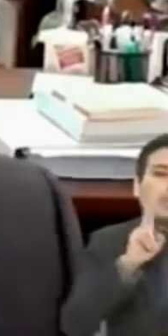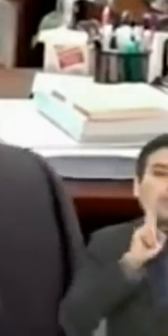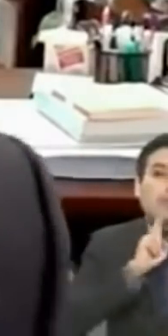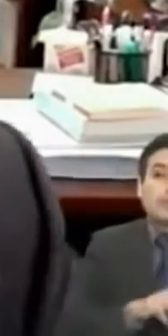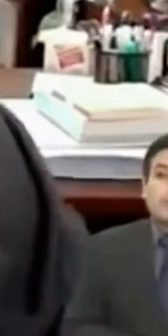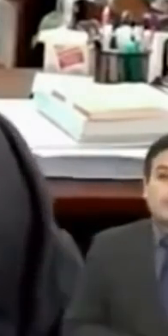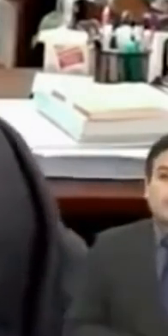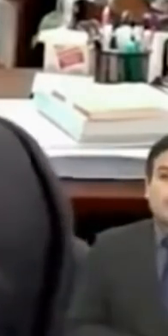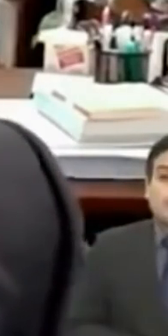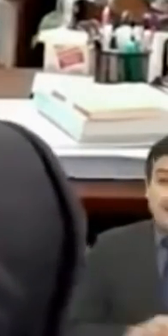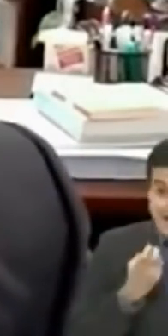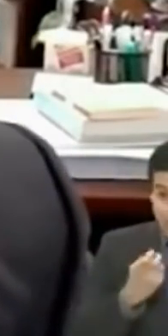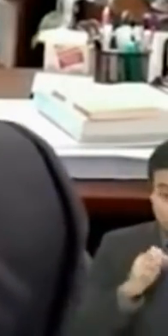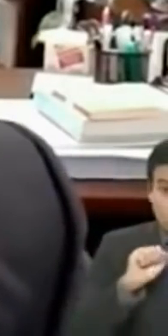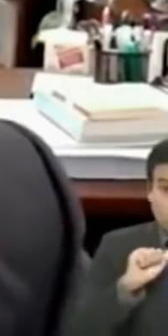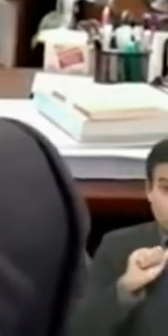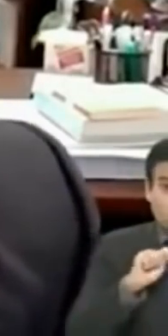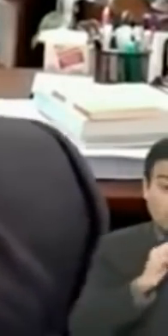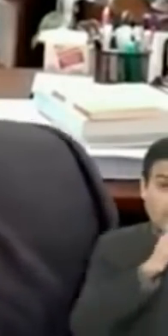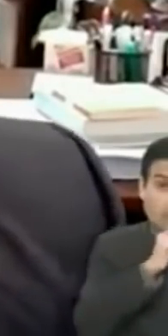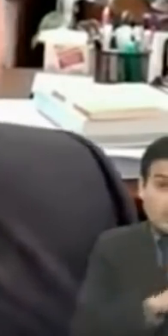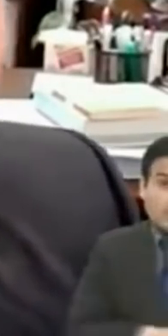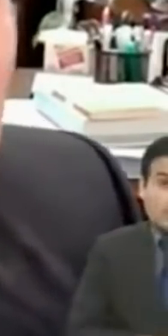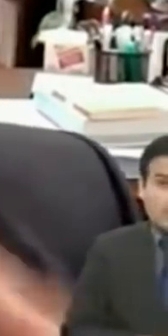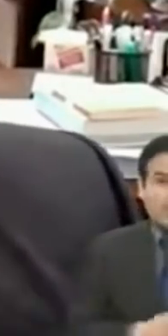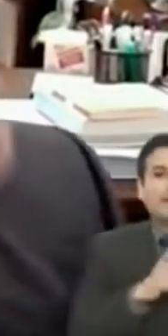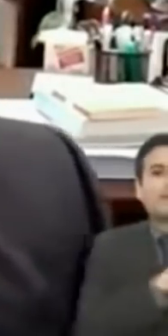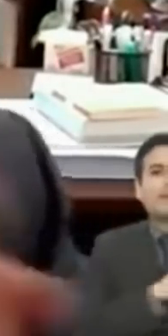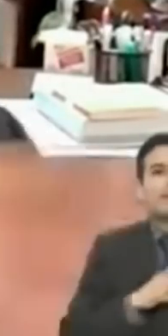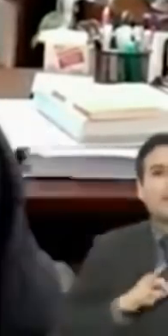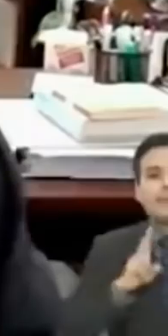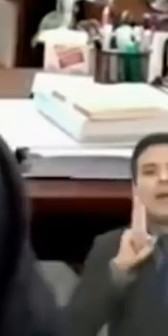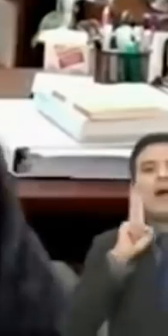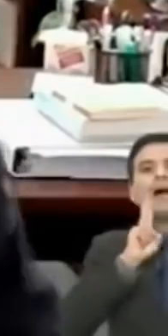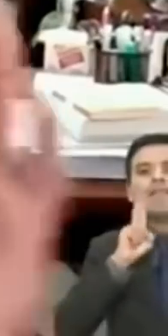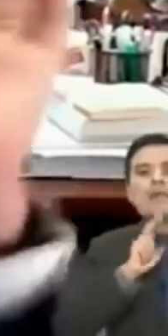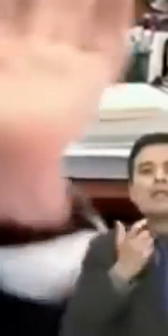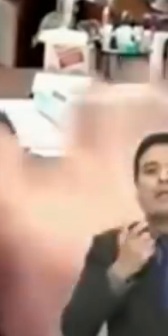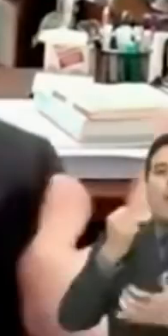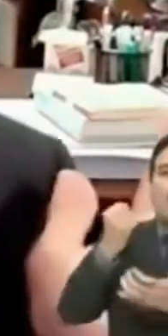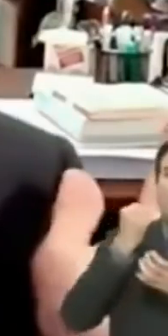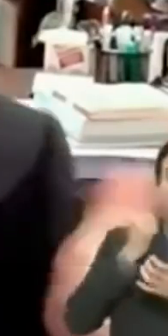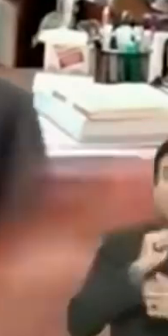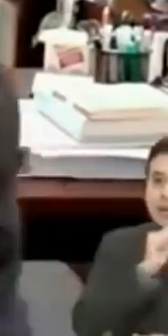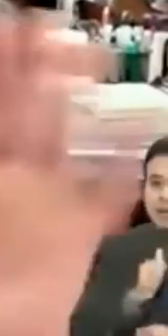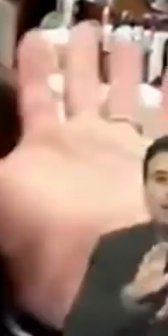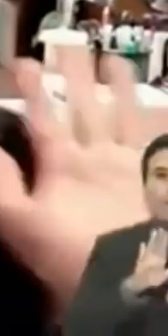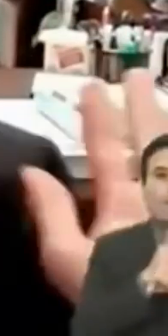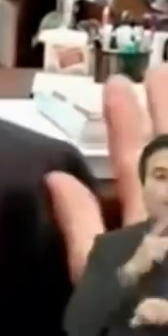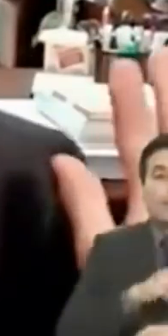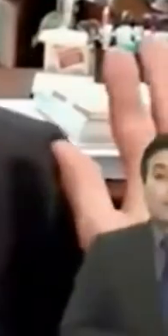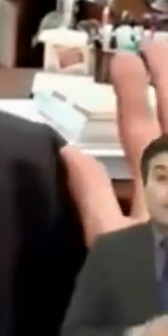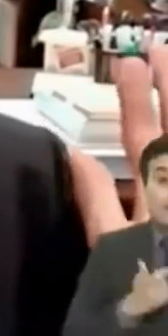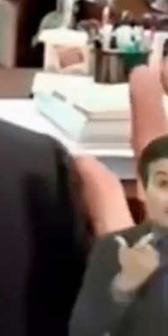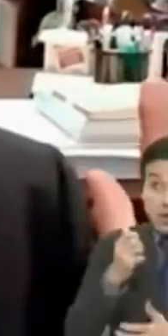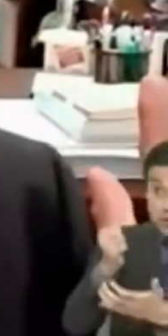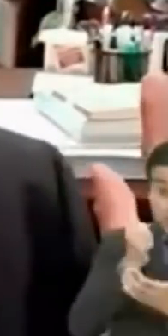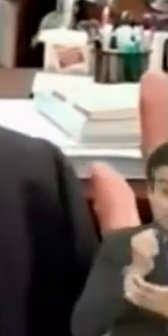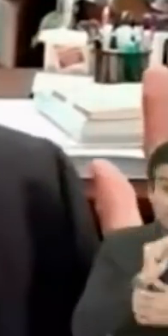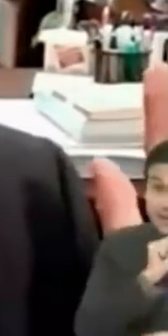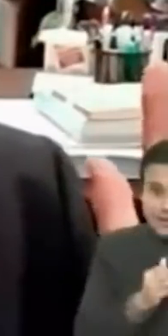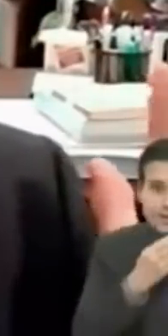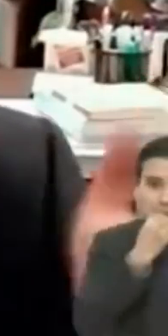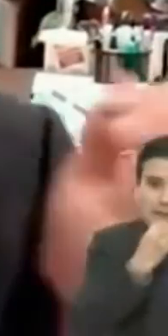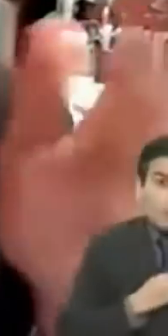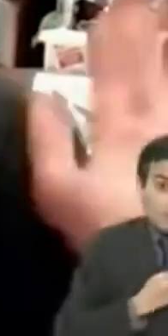esto ya no lo va a poder hacer haciendo nos tendrá que fundar y motivar porque no los largos y si luego no hay recursos se vacían con lo que se